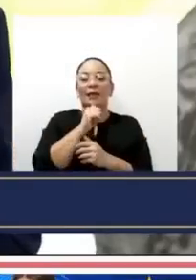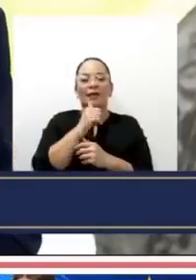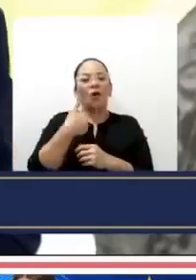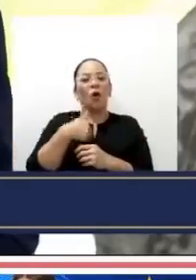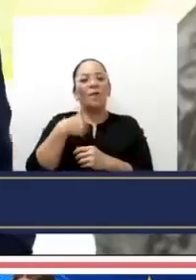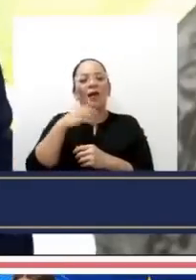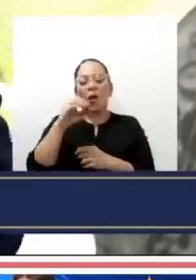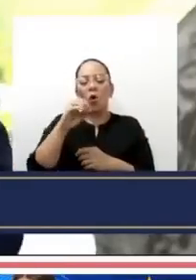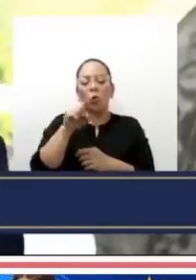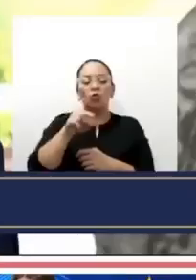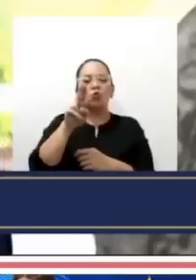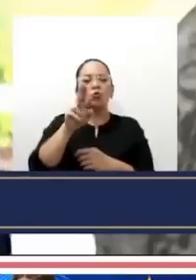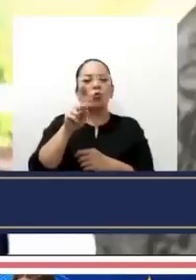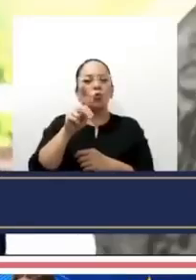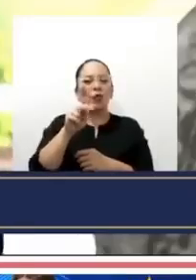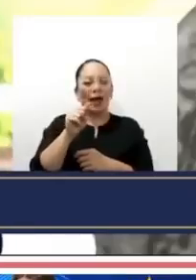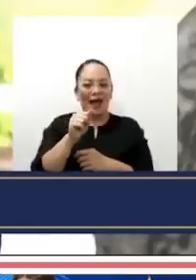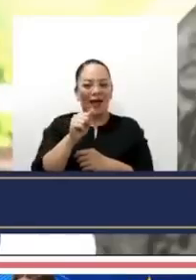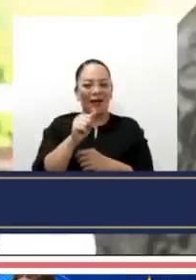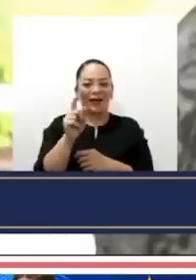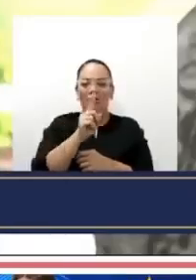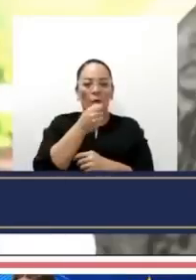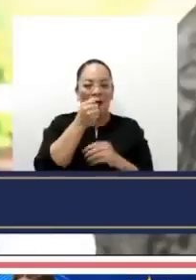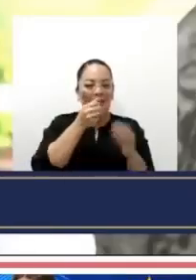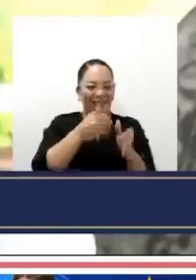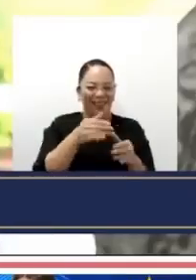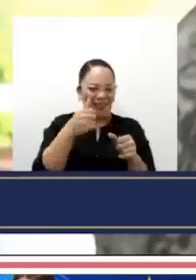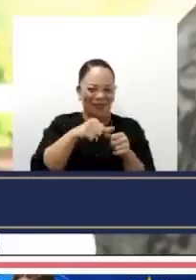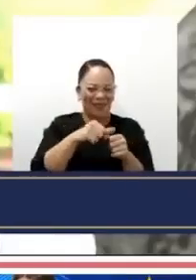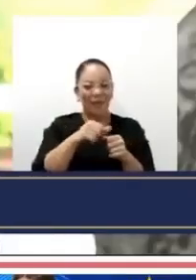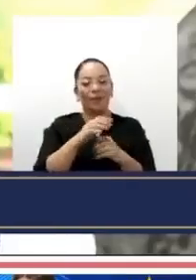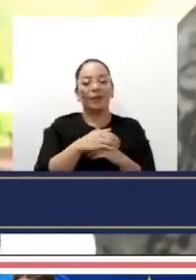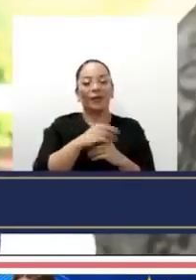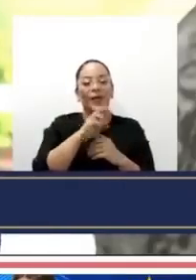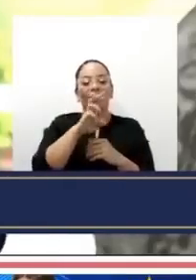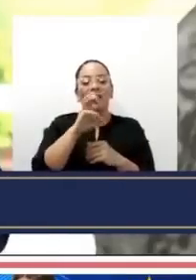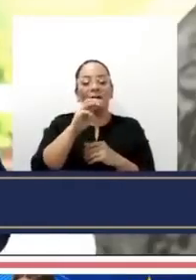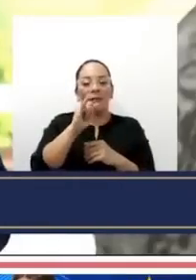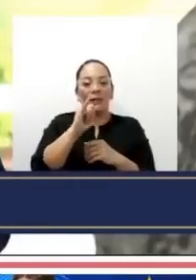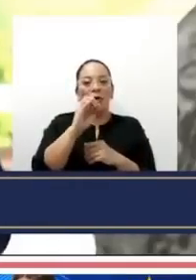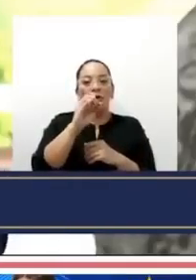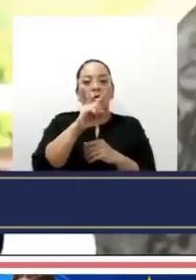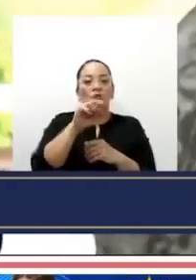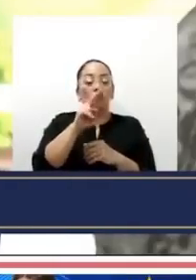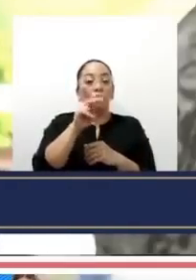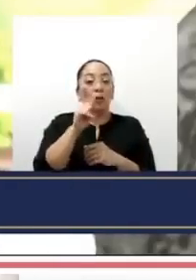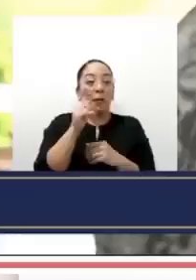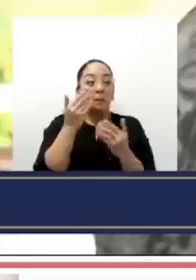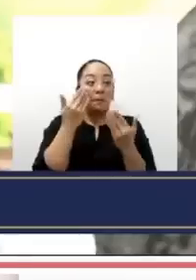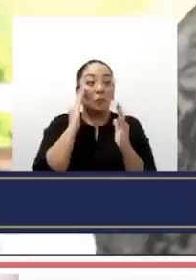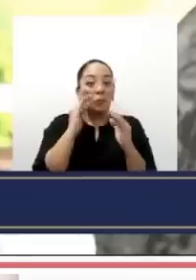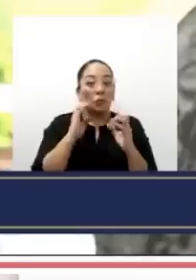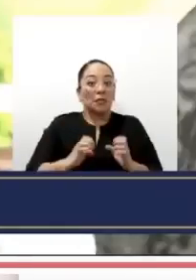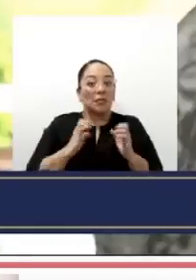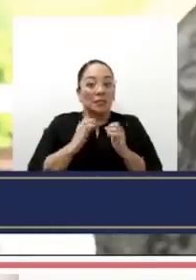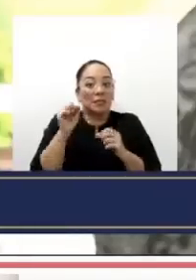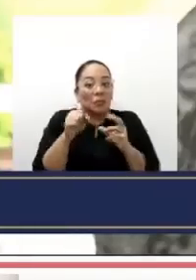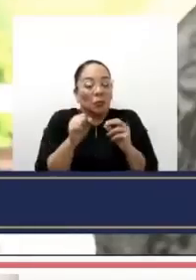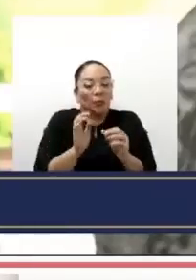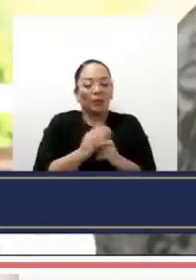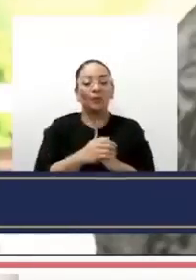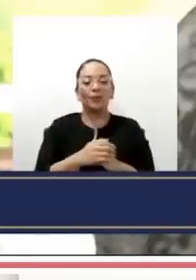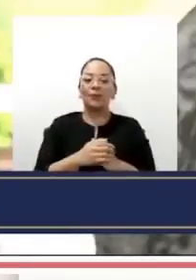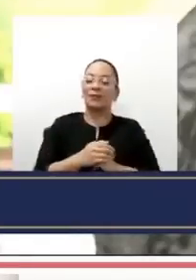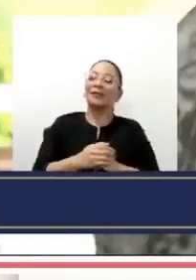el que dijeron que no era el cantante, don Reni Osuna, que no sé tampoco si existe, porque dice que